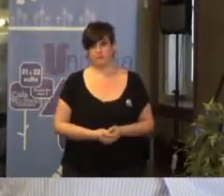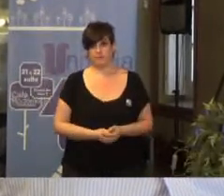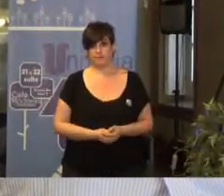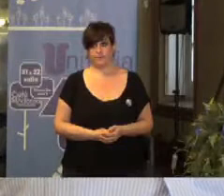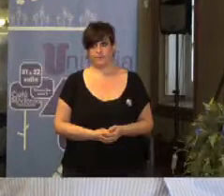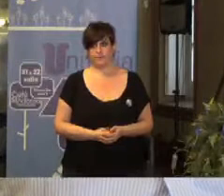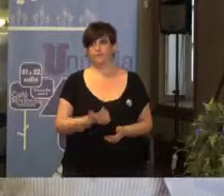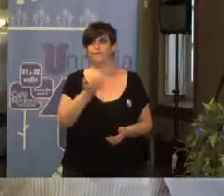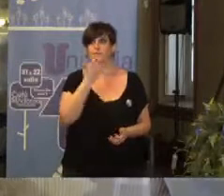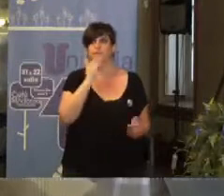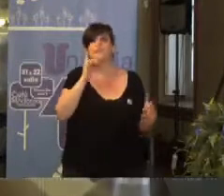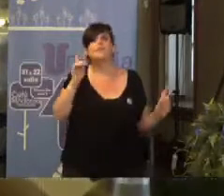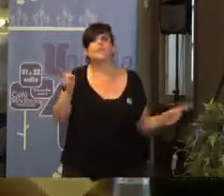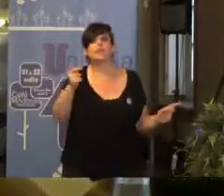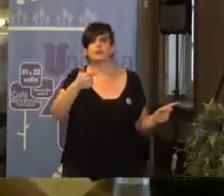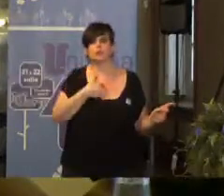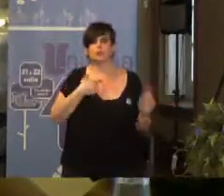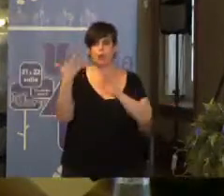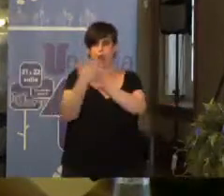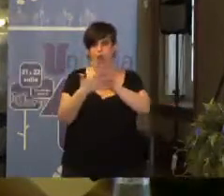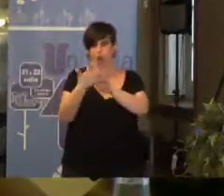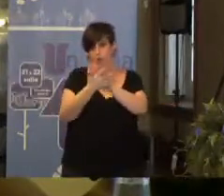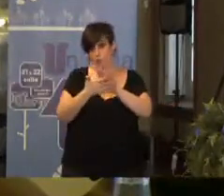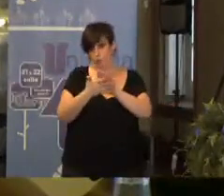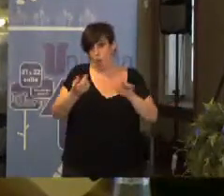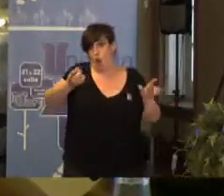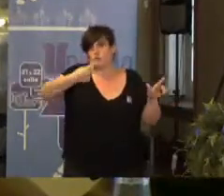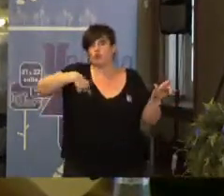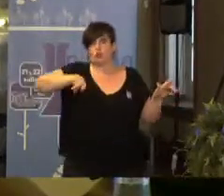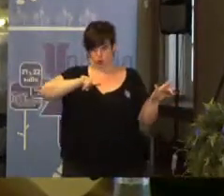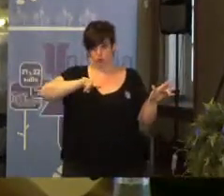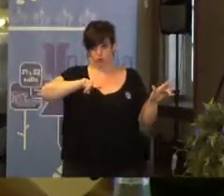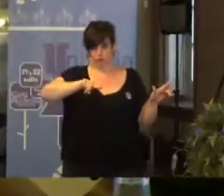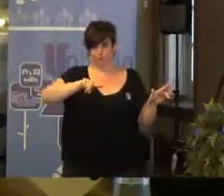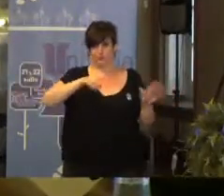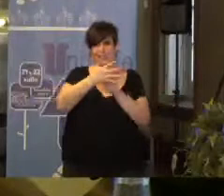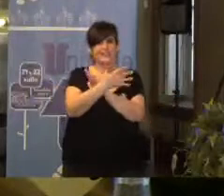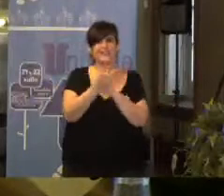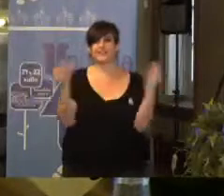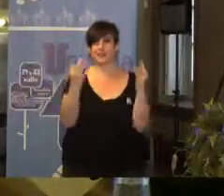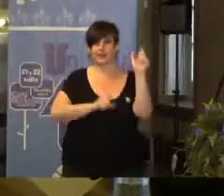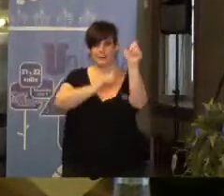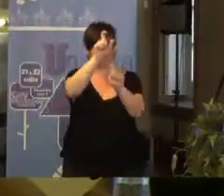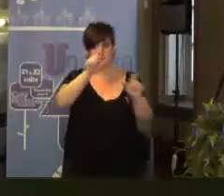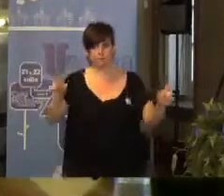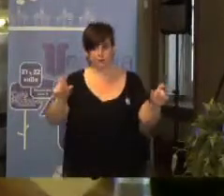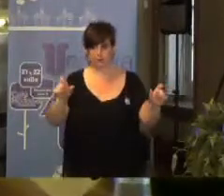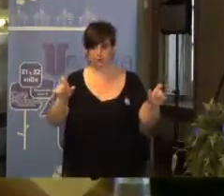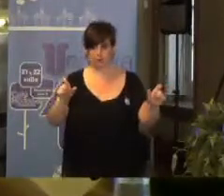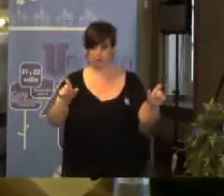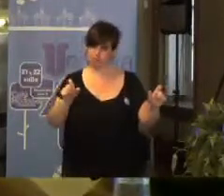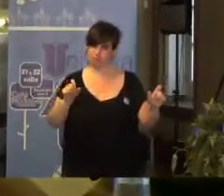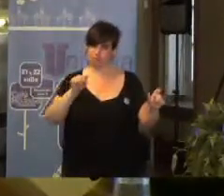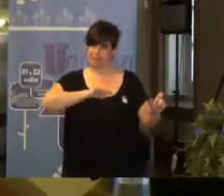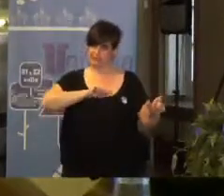Cando eu falo un plural extenso de nós, pois refírome a todas aquelas persoas ás que nos doe